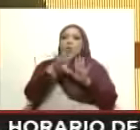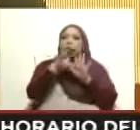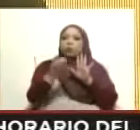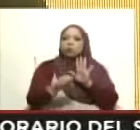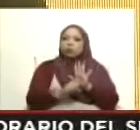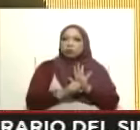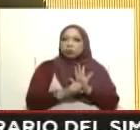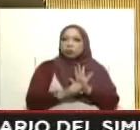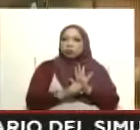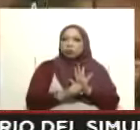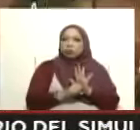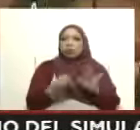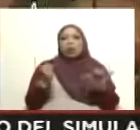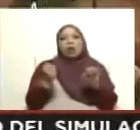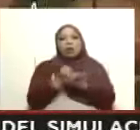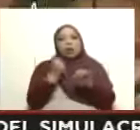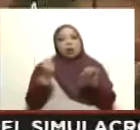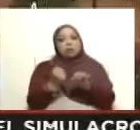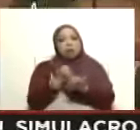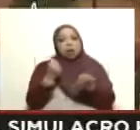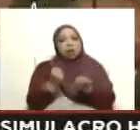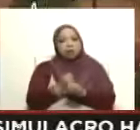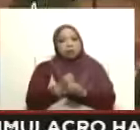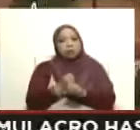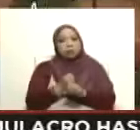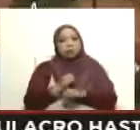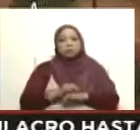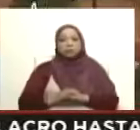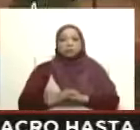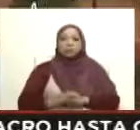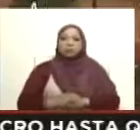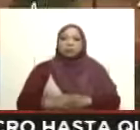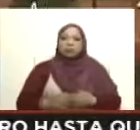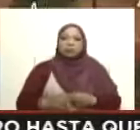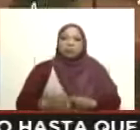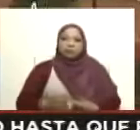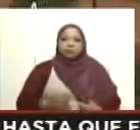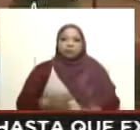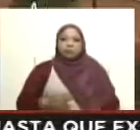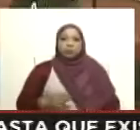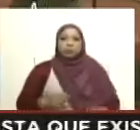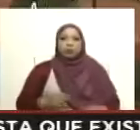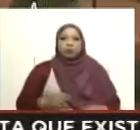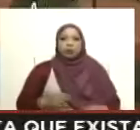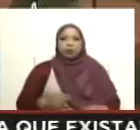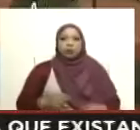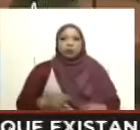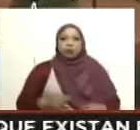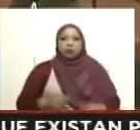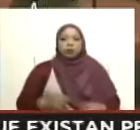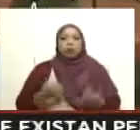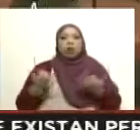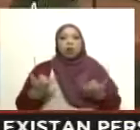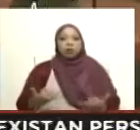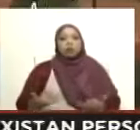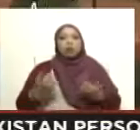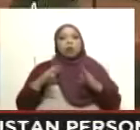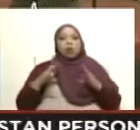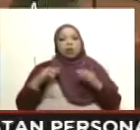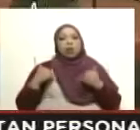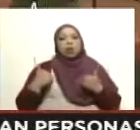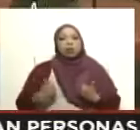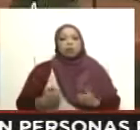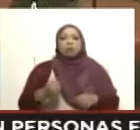Así que trabajemos no es que nos vamos ahora no es que ha llegado la hora del Descanso al